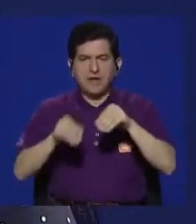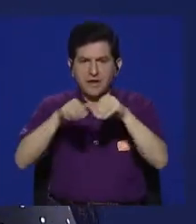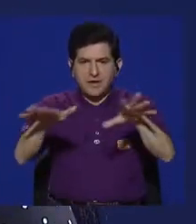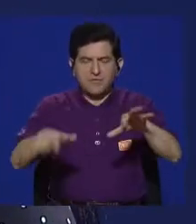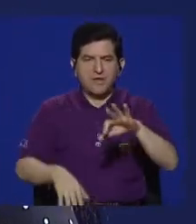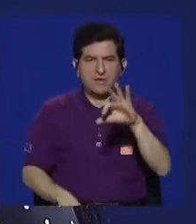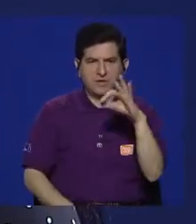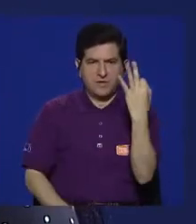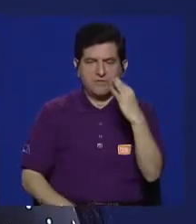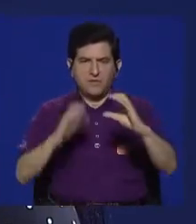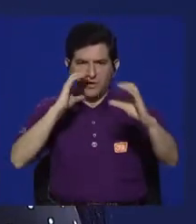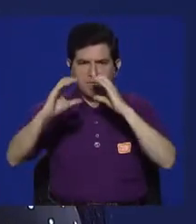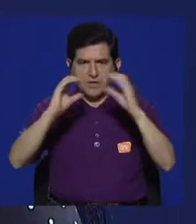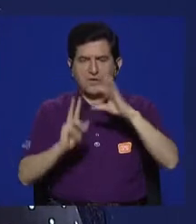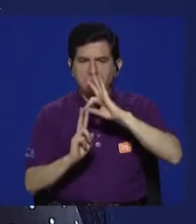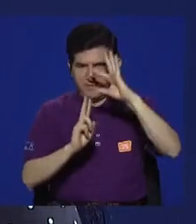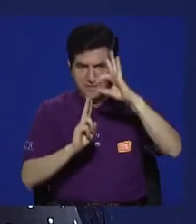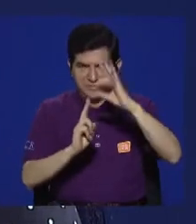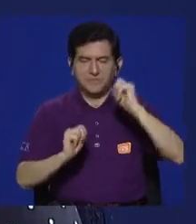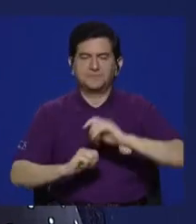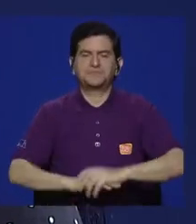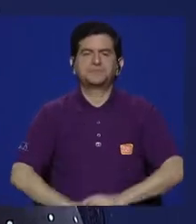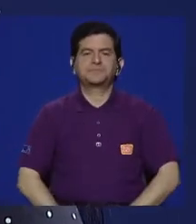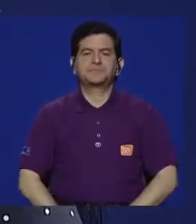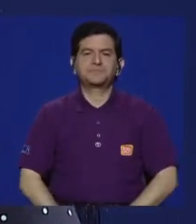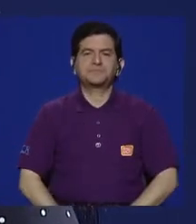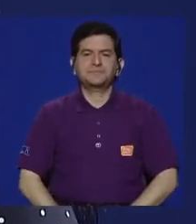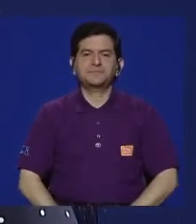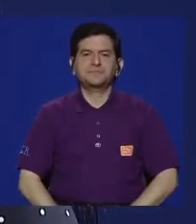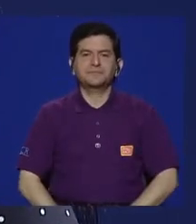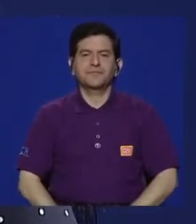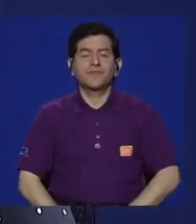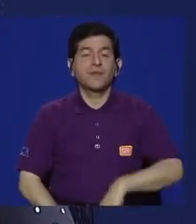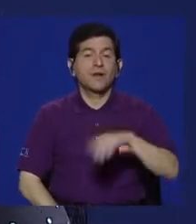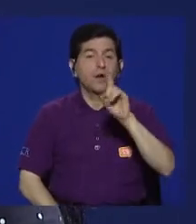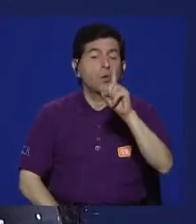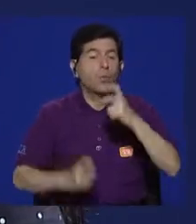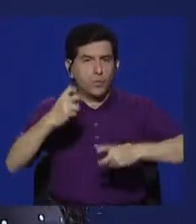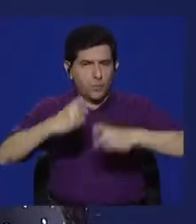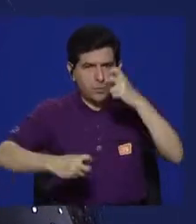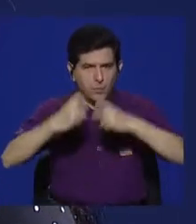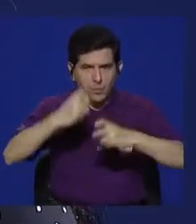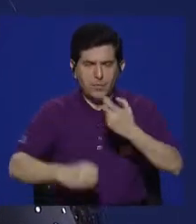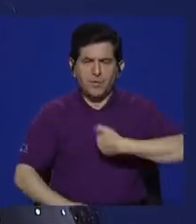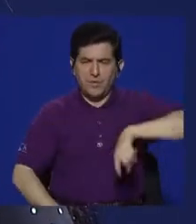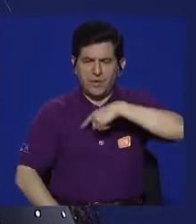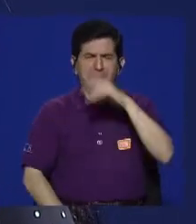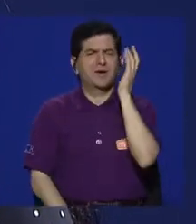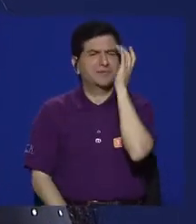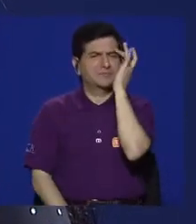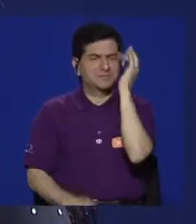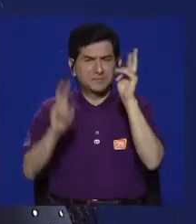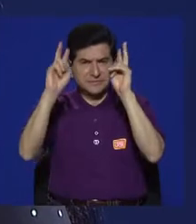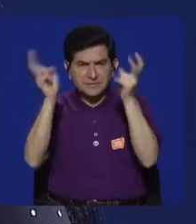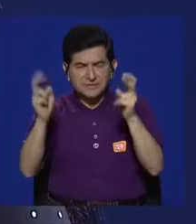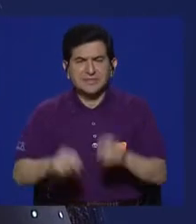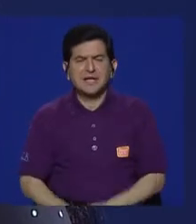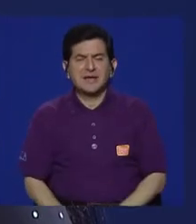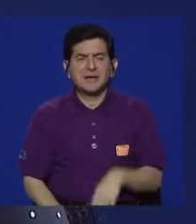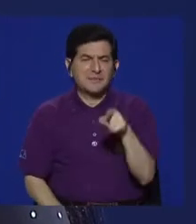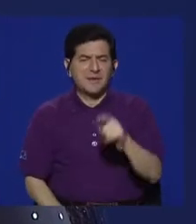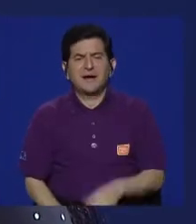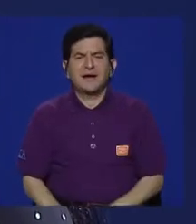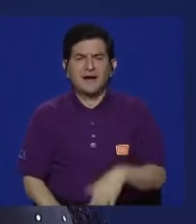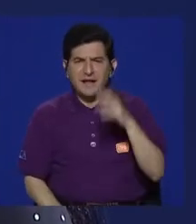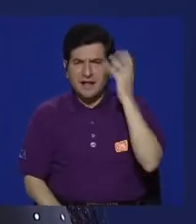la Red de Medios e Iniciativas de Comunicación Alternativa. Y uno de los problemas que más nos ha preocupado es el tema de las